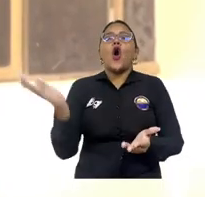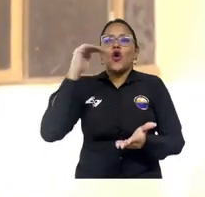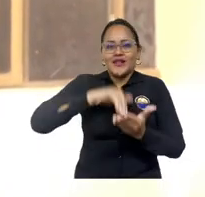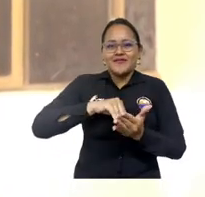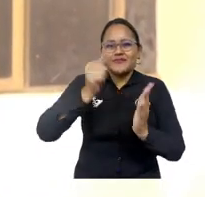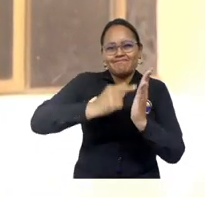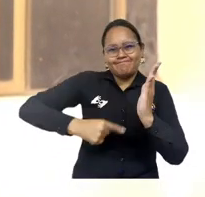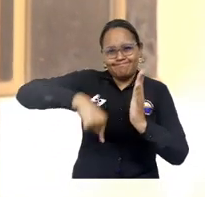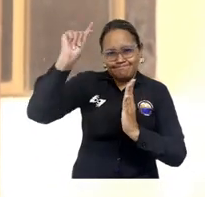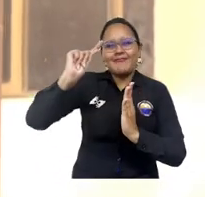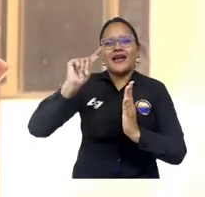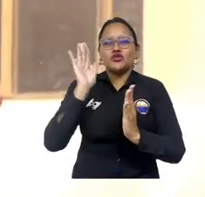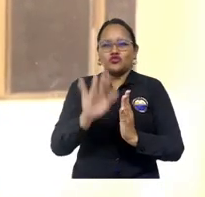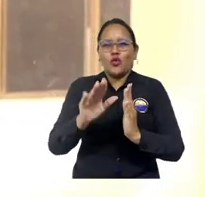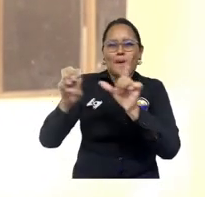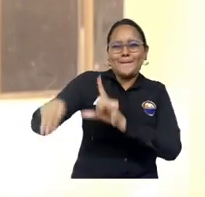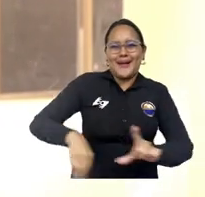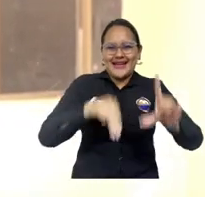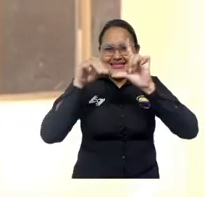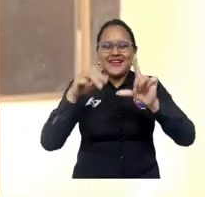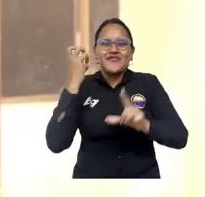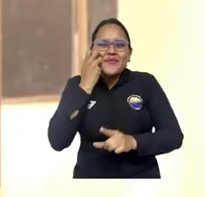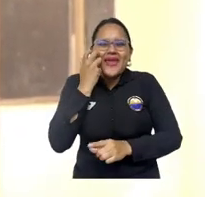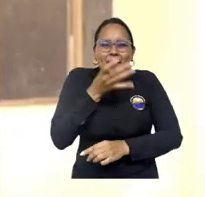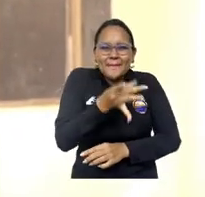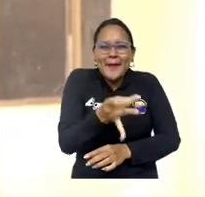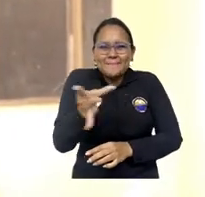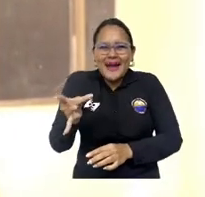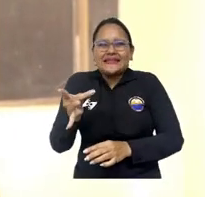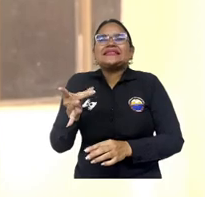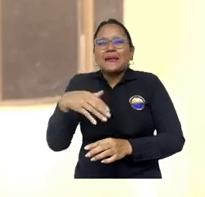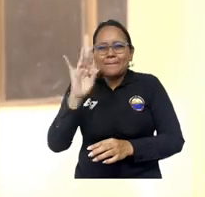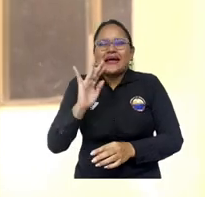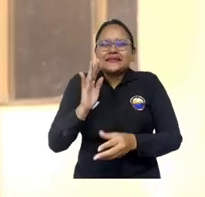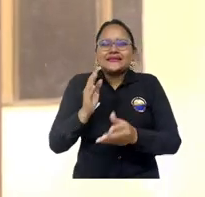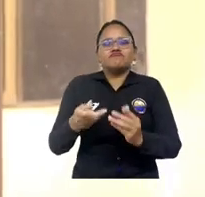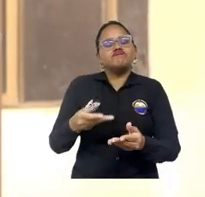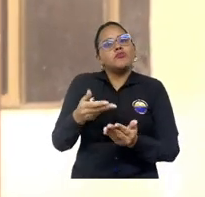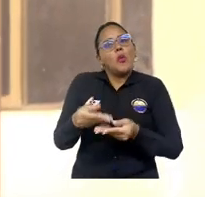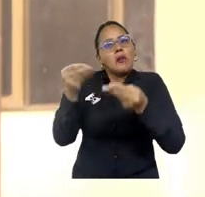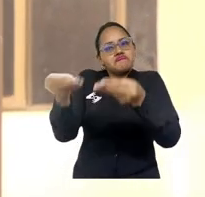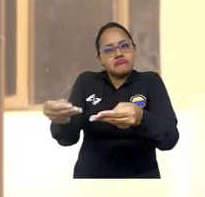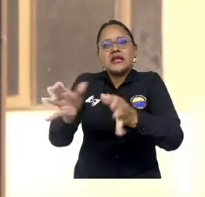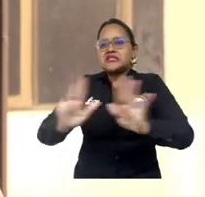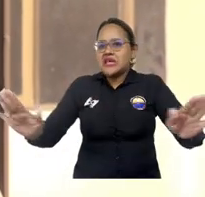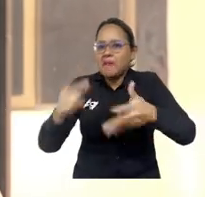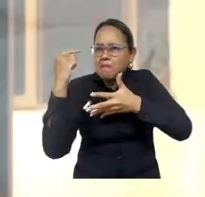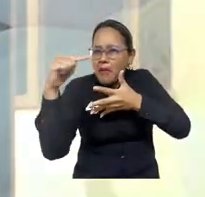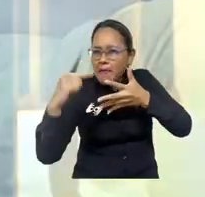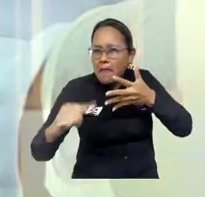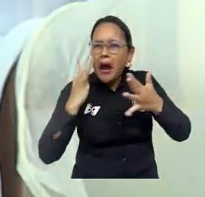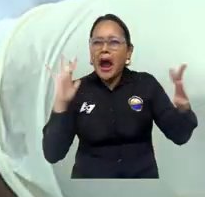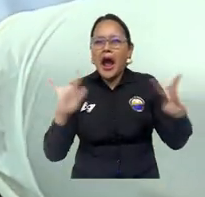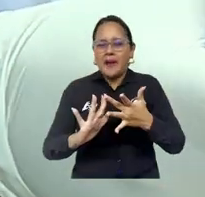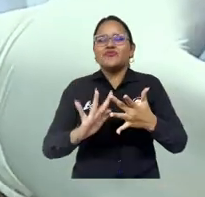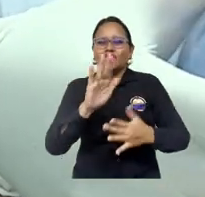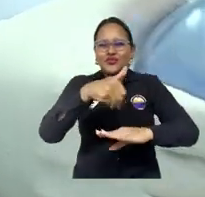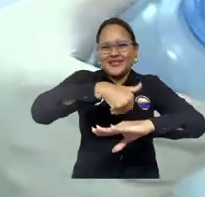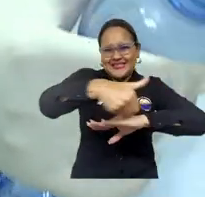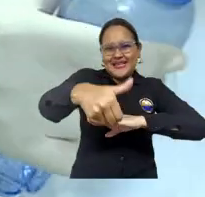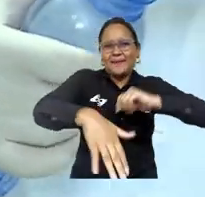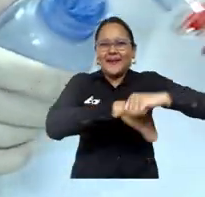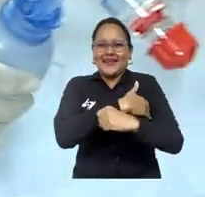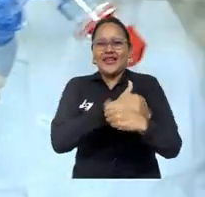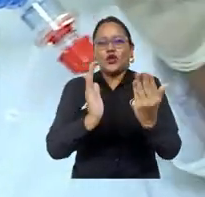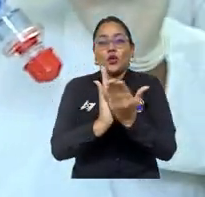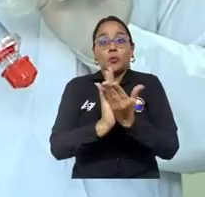Se dio lugar a la renovación de la maestría en epidemiología, por lo cual se presentó el documento y ya cumple pues con todos los requisitos